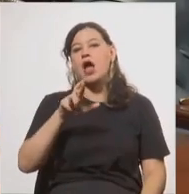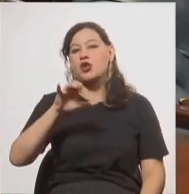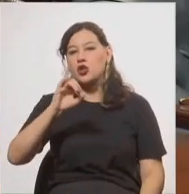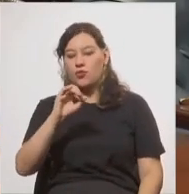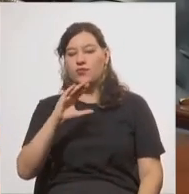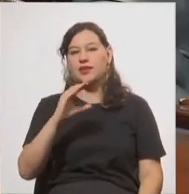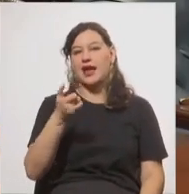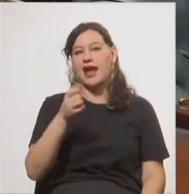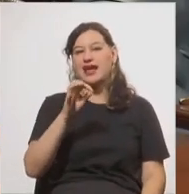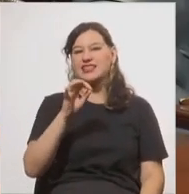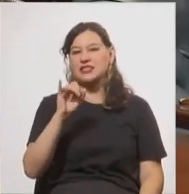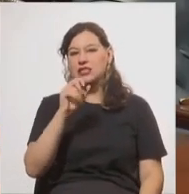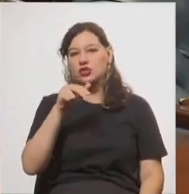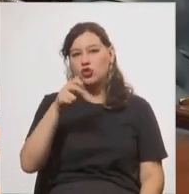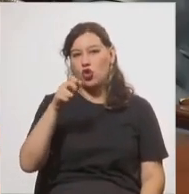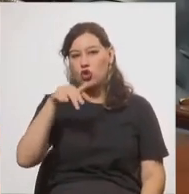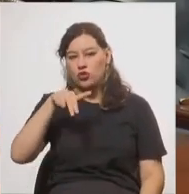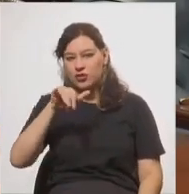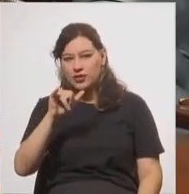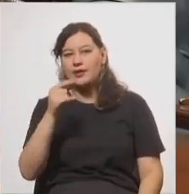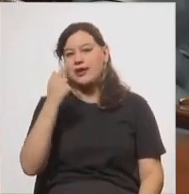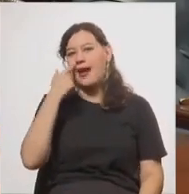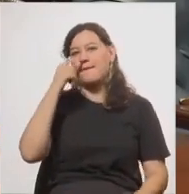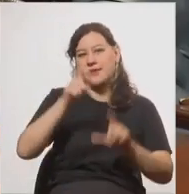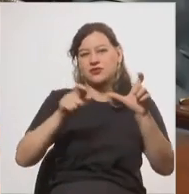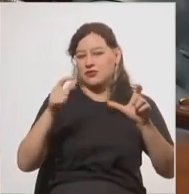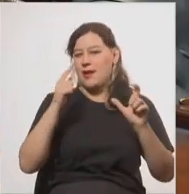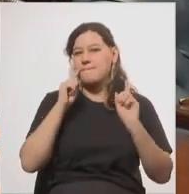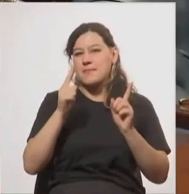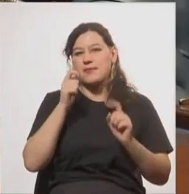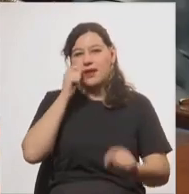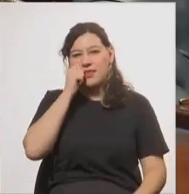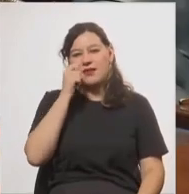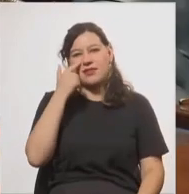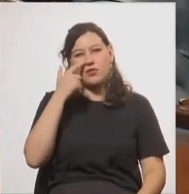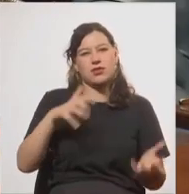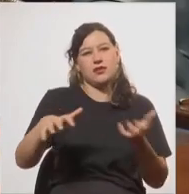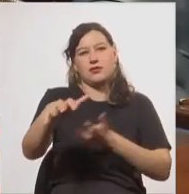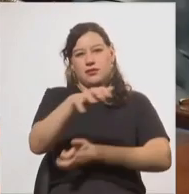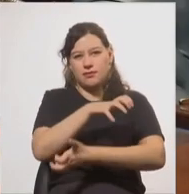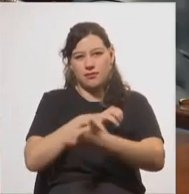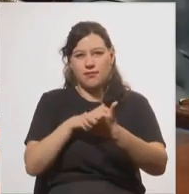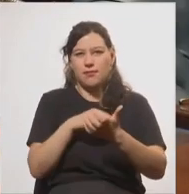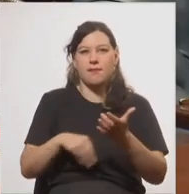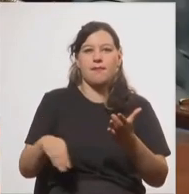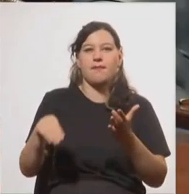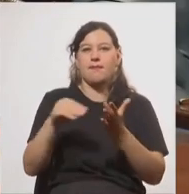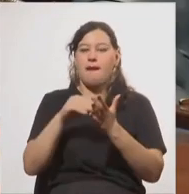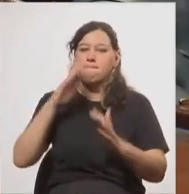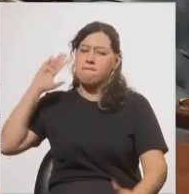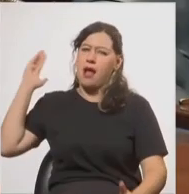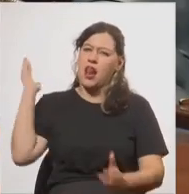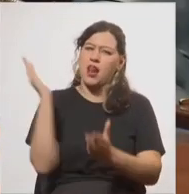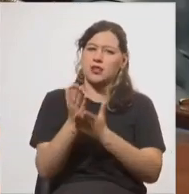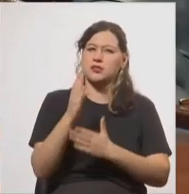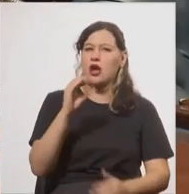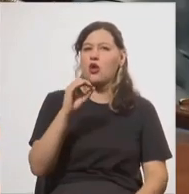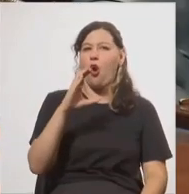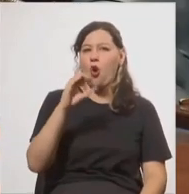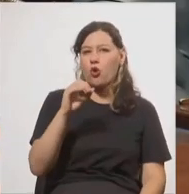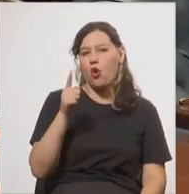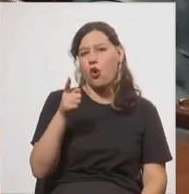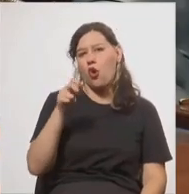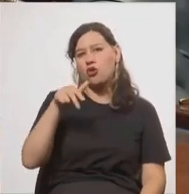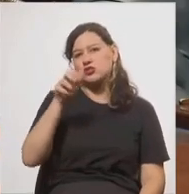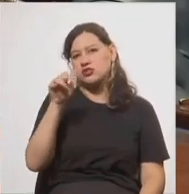Los contemporáneos de Azucena recuerdan esta época turbulenta y la paliza que recibió el Coco González en una manifestación